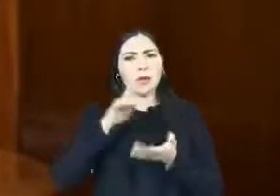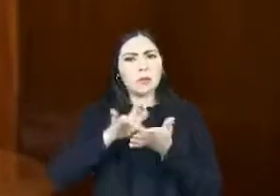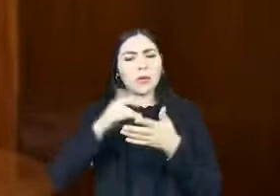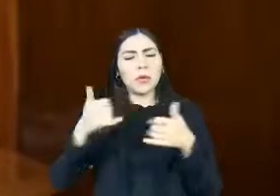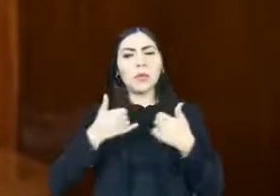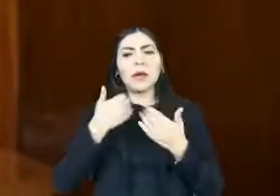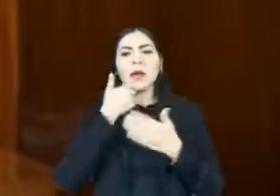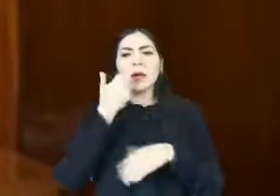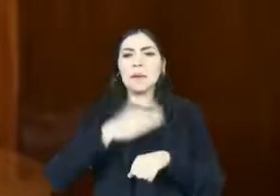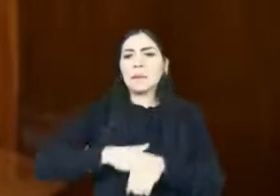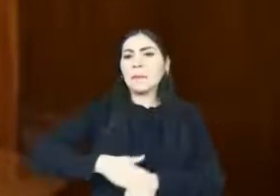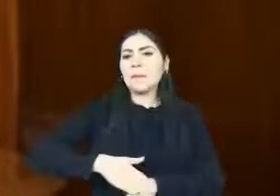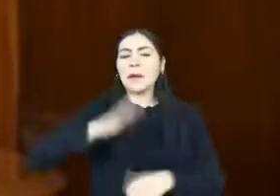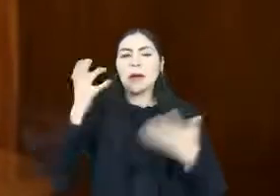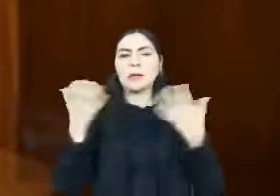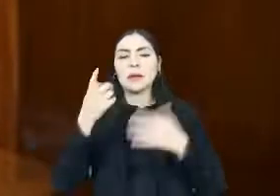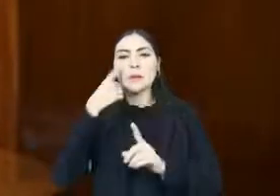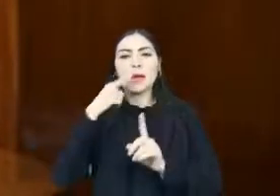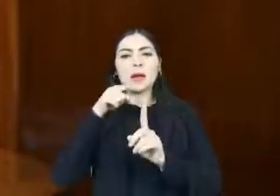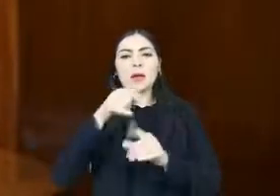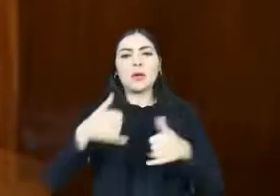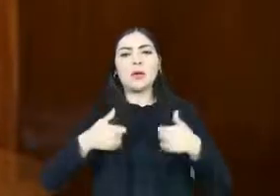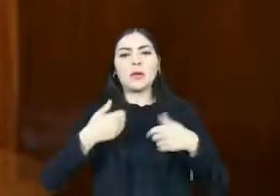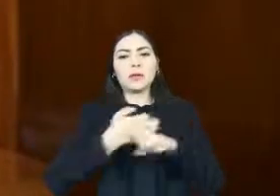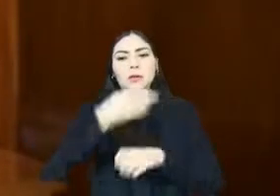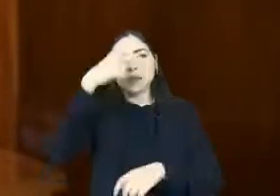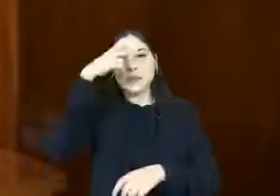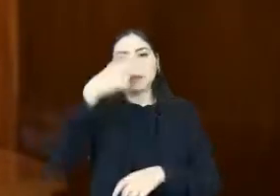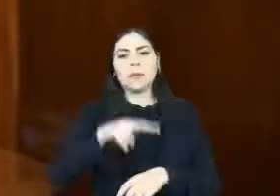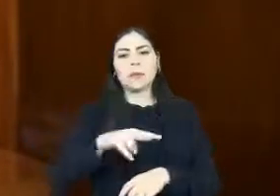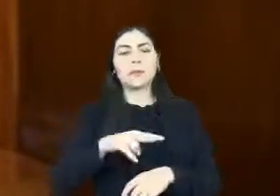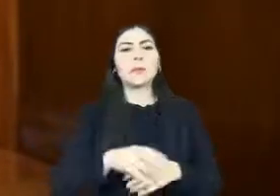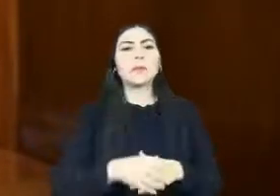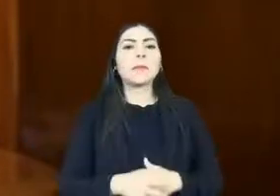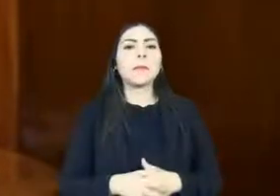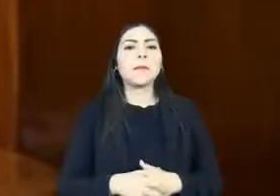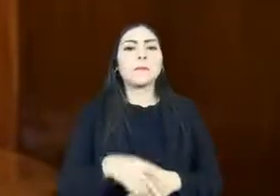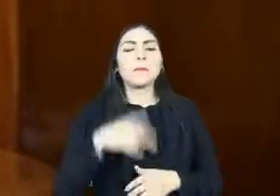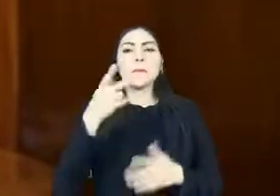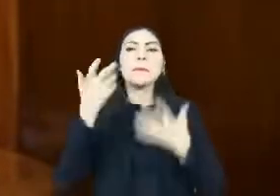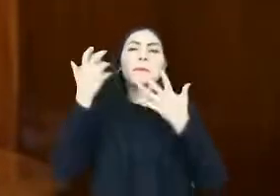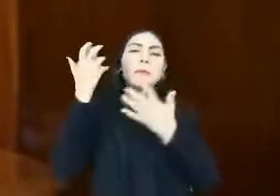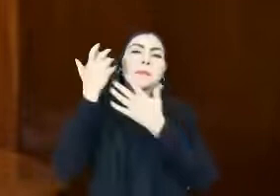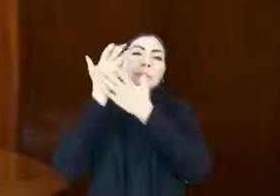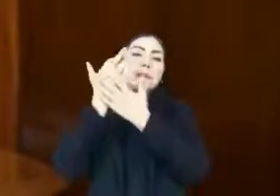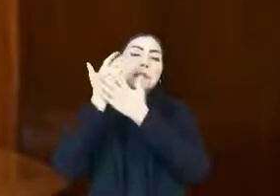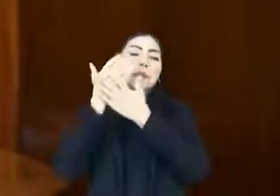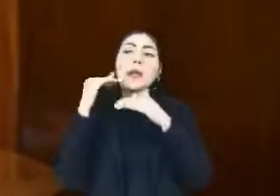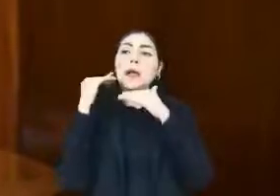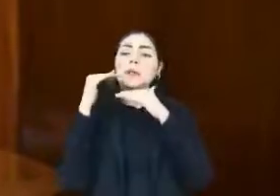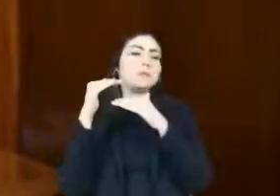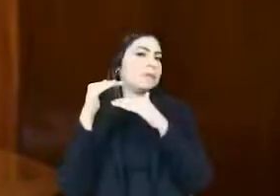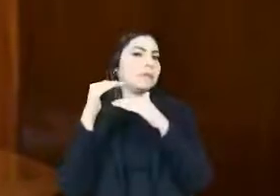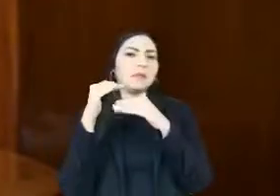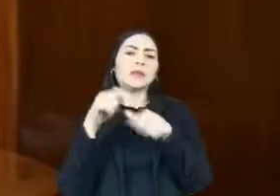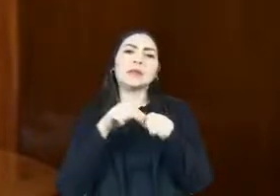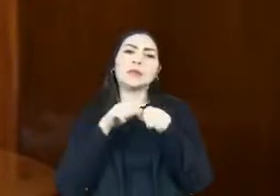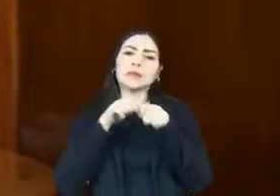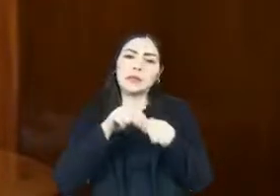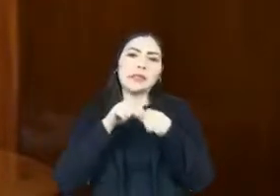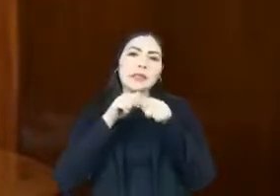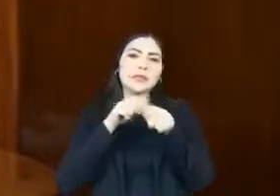México pues la esperanza en su favor no se limita sino que crece con el apoyo decidido